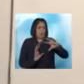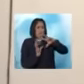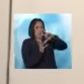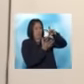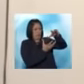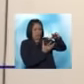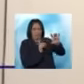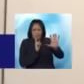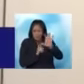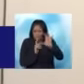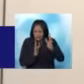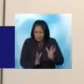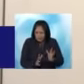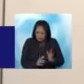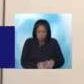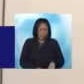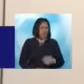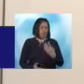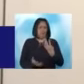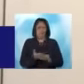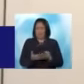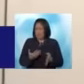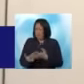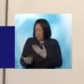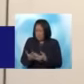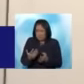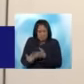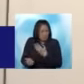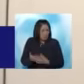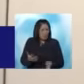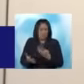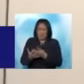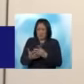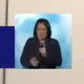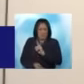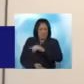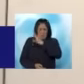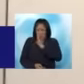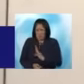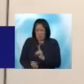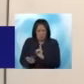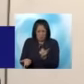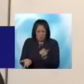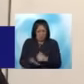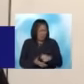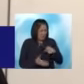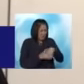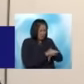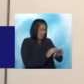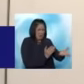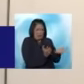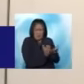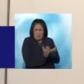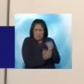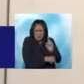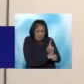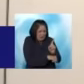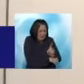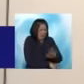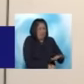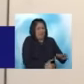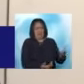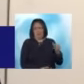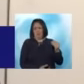un terrorista que es condenado, por más que cumpla su condena, nunca lo vas a llevar a una institución educativa a formar niños, a